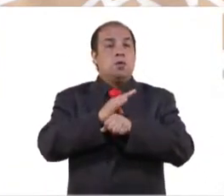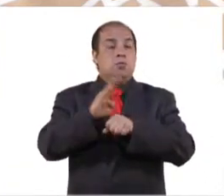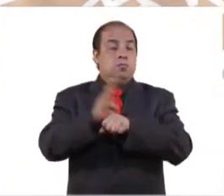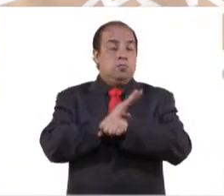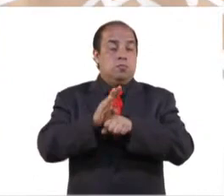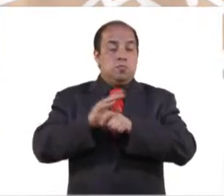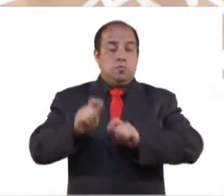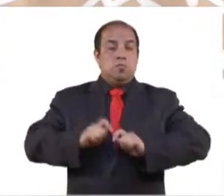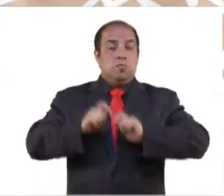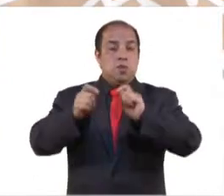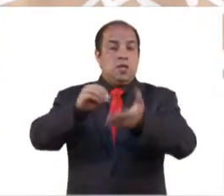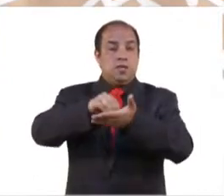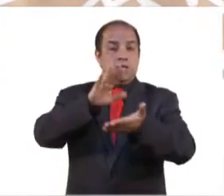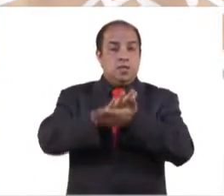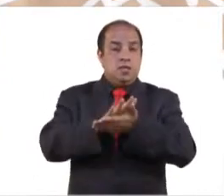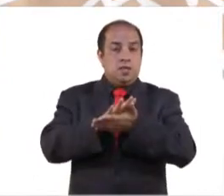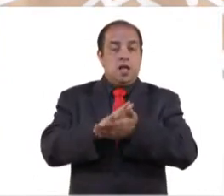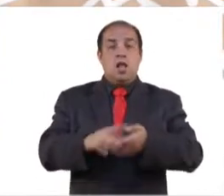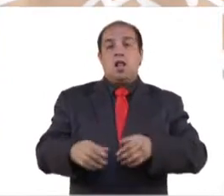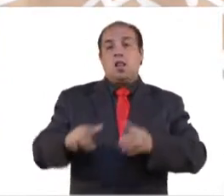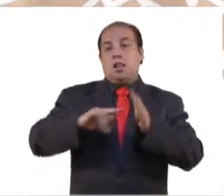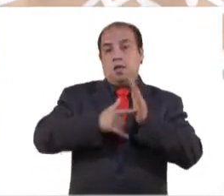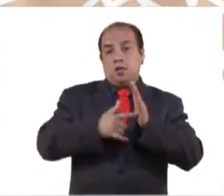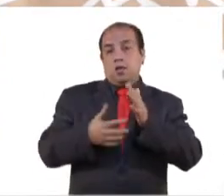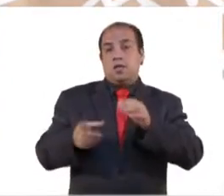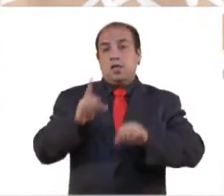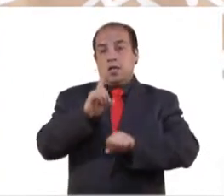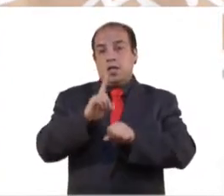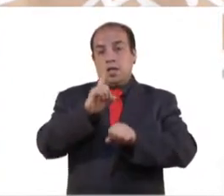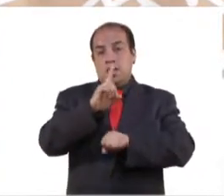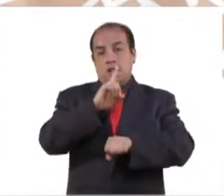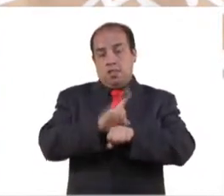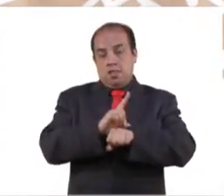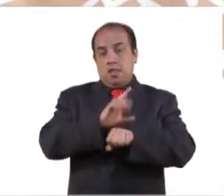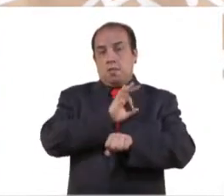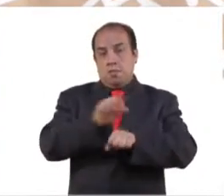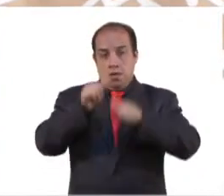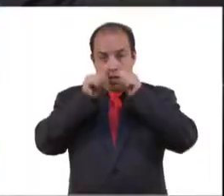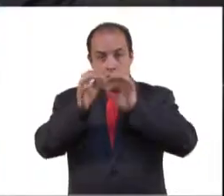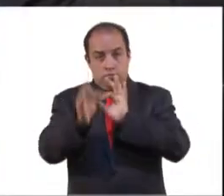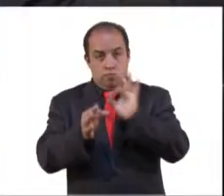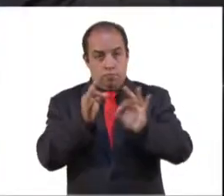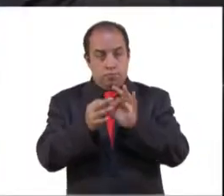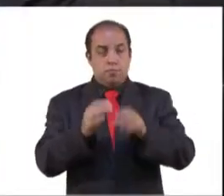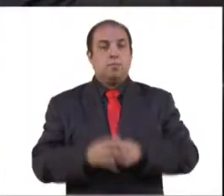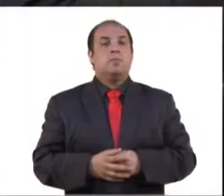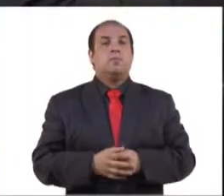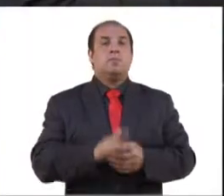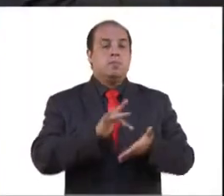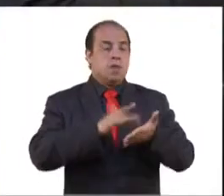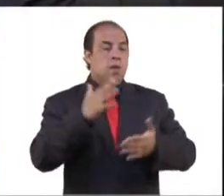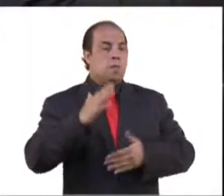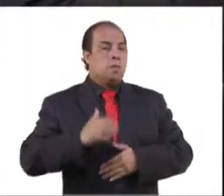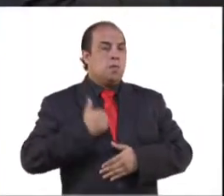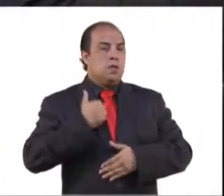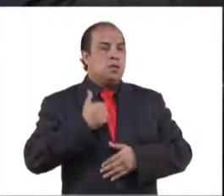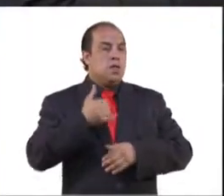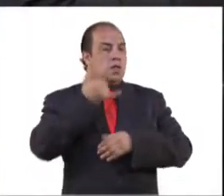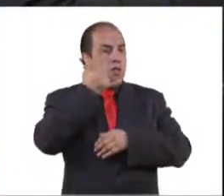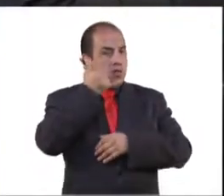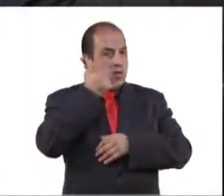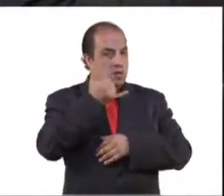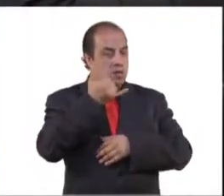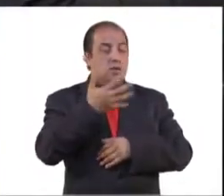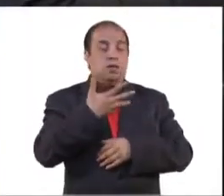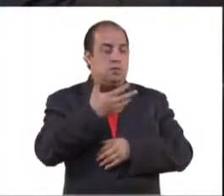el día para poderlos atender muy bien. Gracias. Y aprovechando que está el micrófono, nada más preguntar, en estas visitas, ¿qué criterios de seguridad